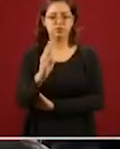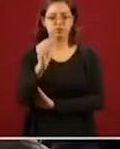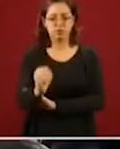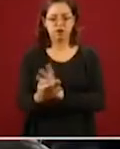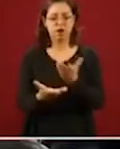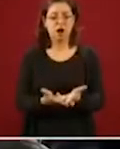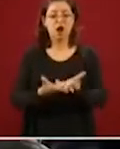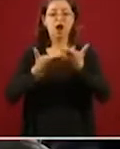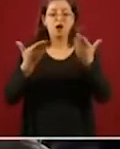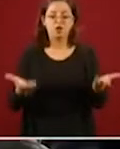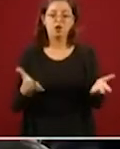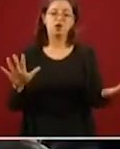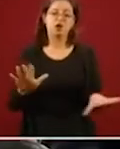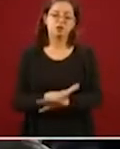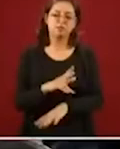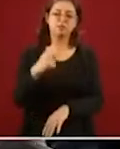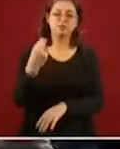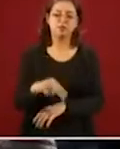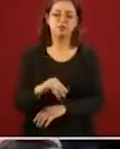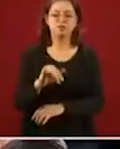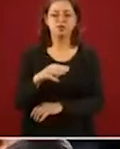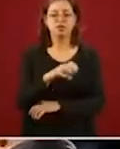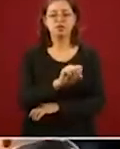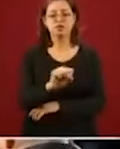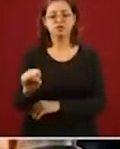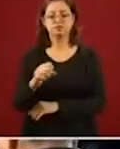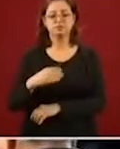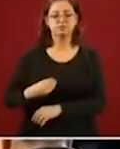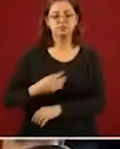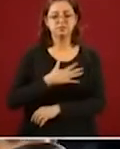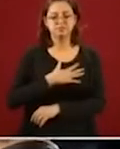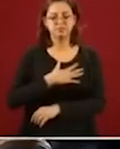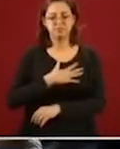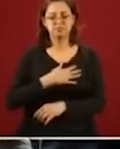1979 y que ahora es IMSS-Bienestar,